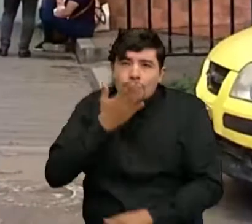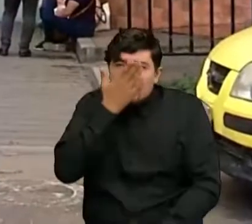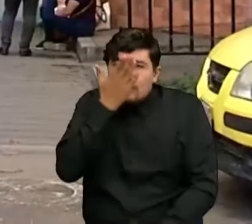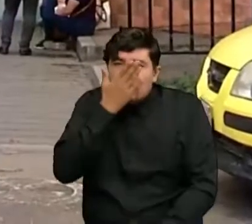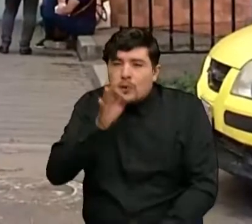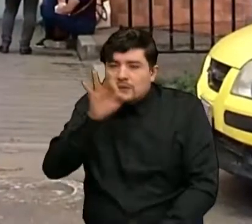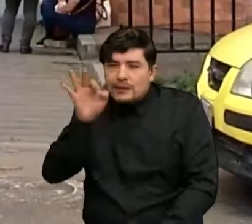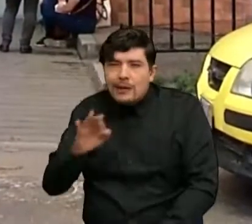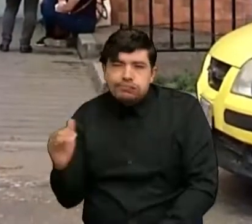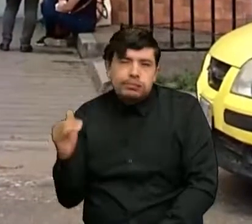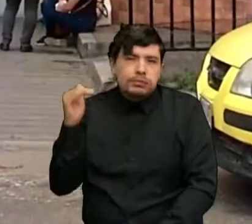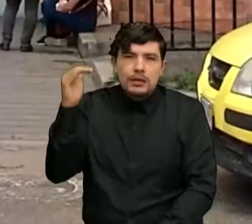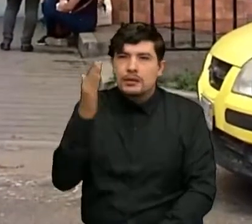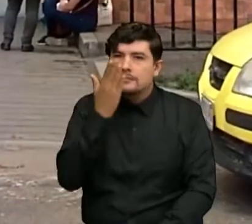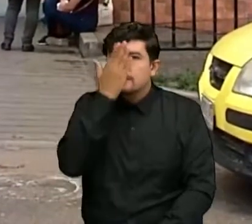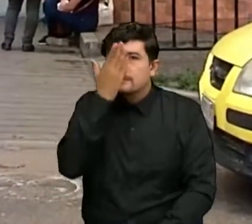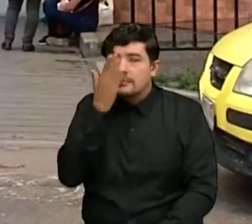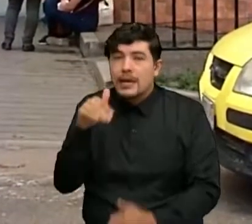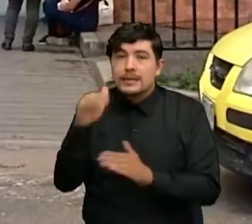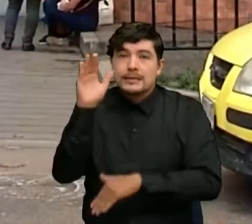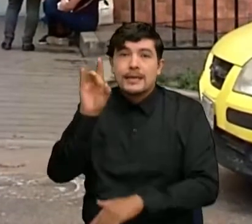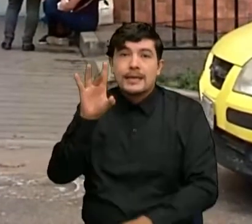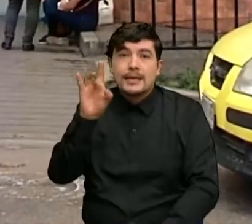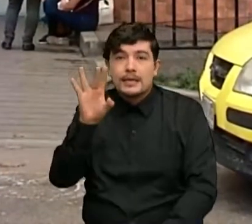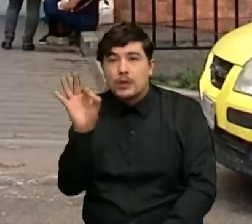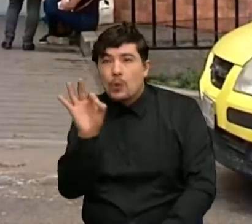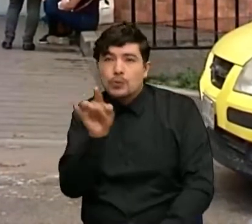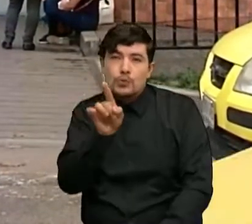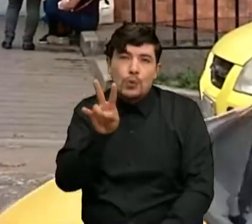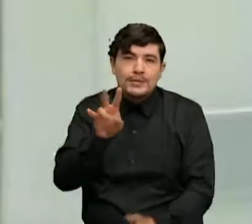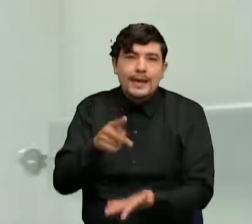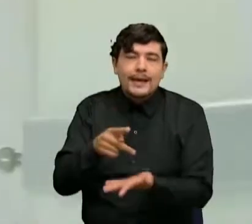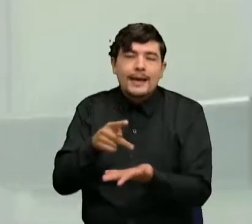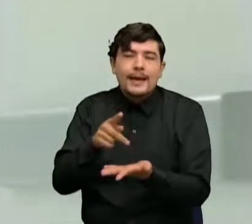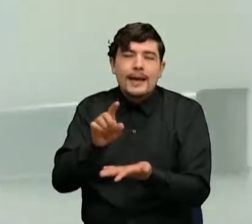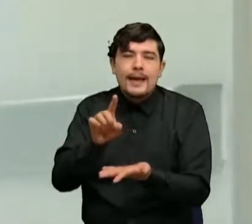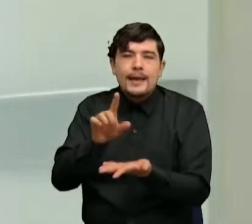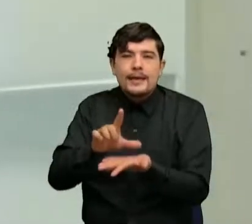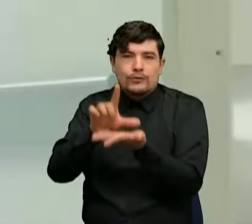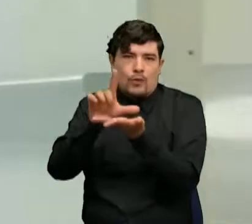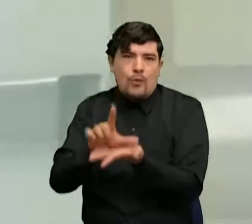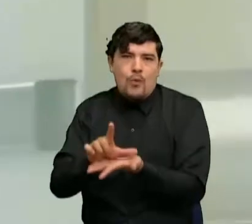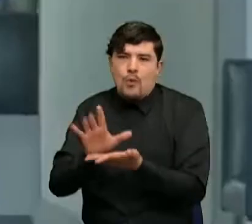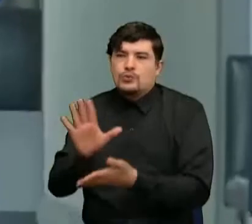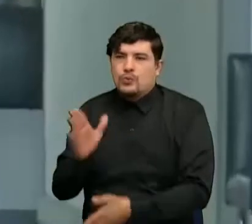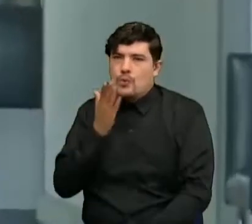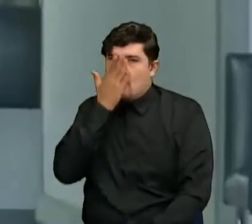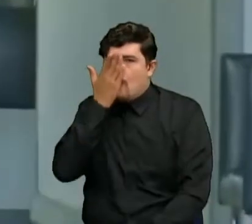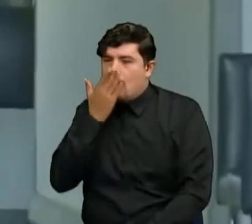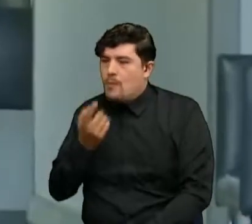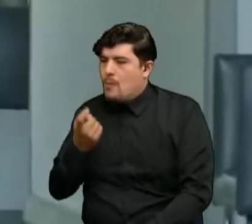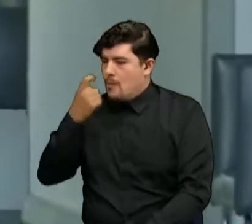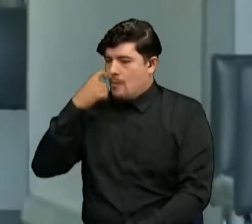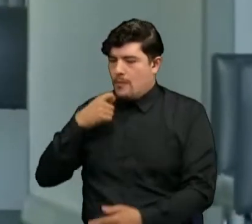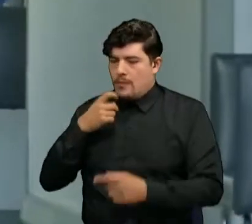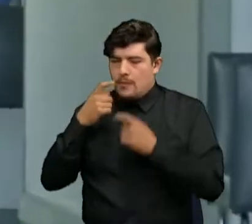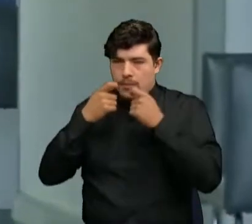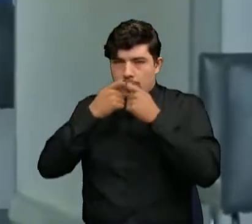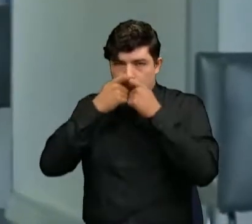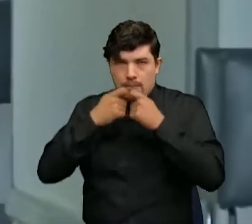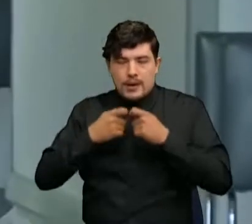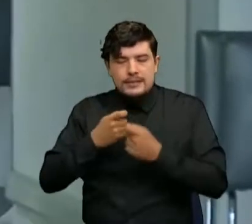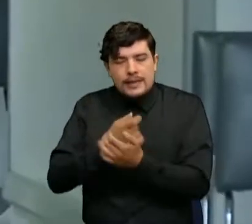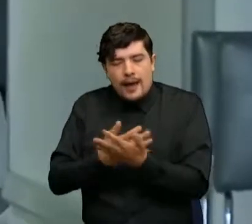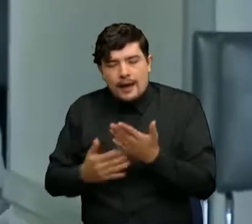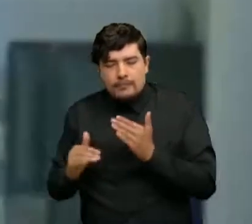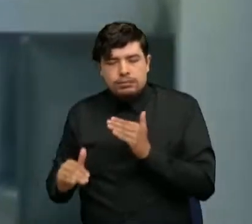a nivel alto, estaba requiriendo a más de 15 litros, 12, 15 litros para poder saturar, llegar al menos a 85, 90 y